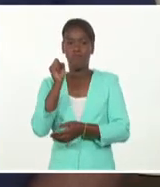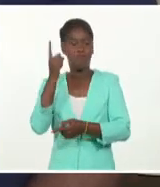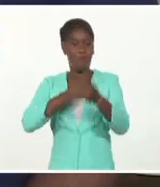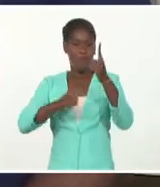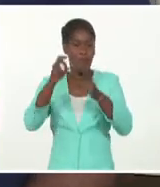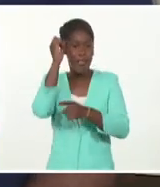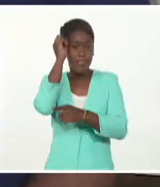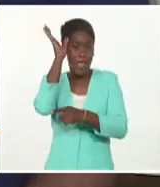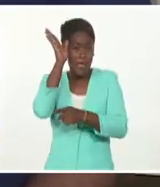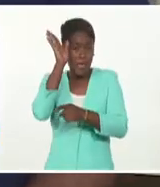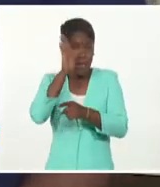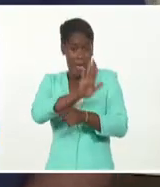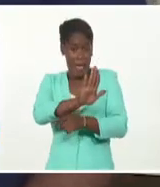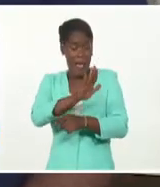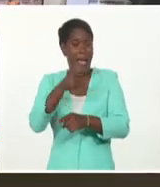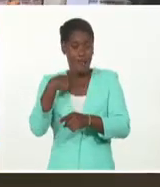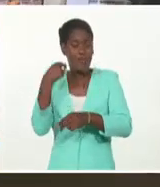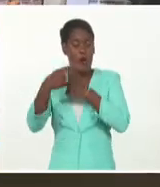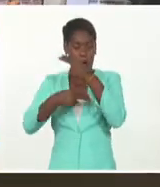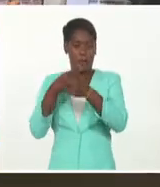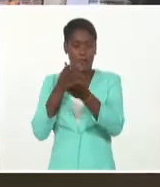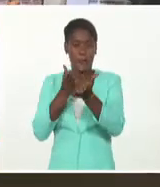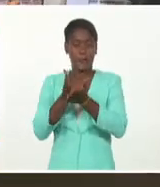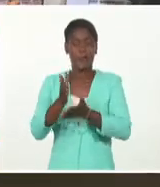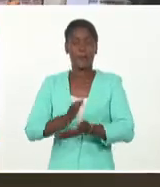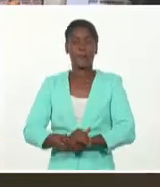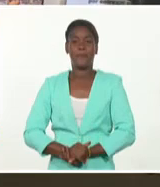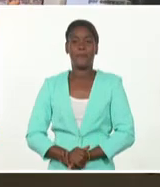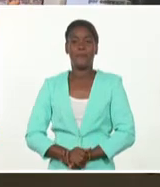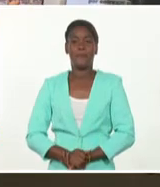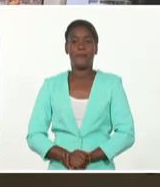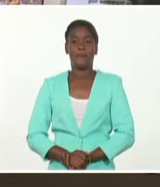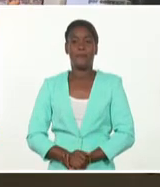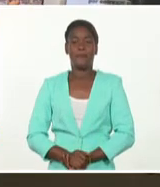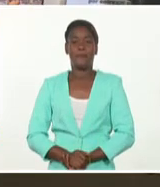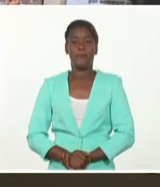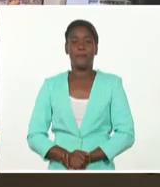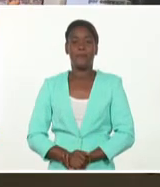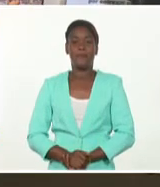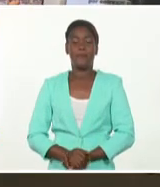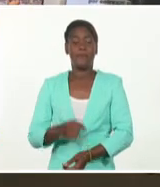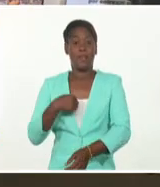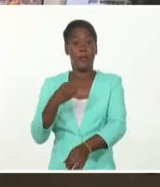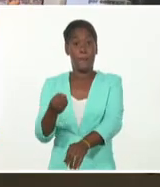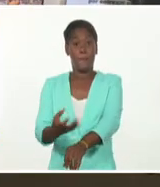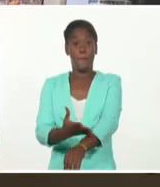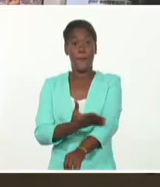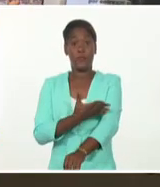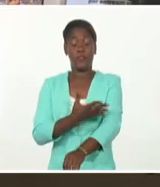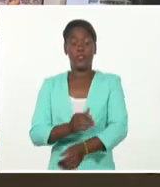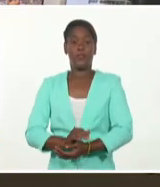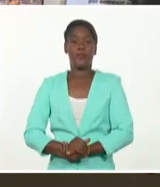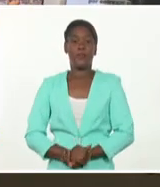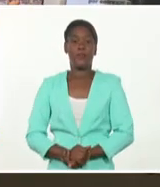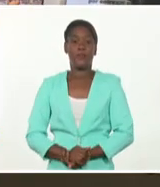loco bajito, nosotros lo seguimos, no te preocupes. Me siento honrado de ser parte